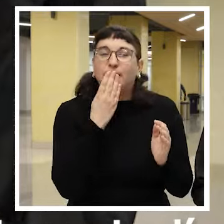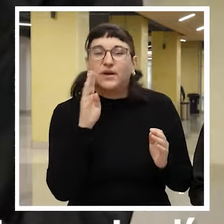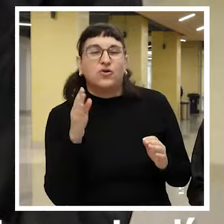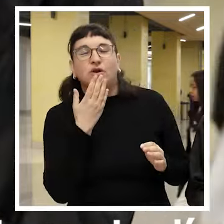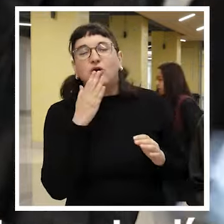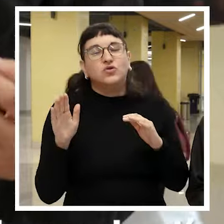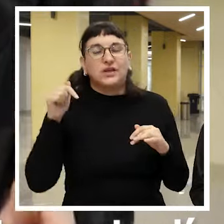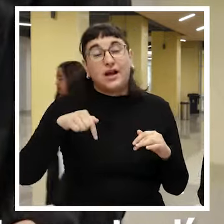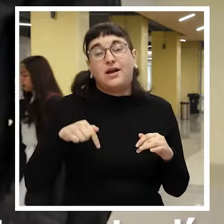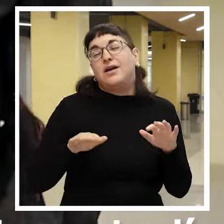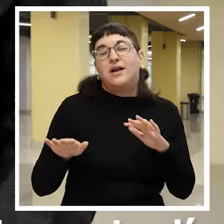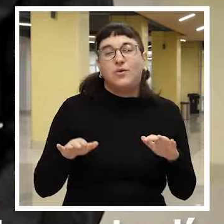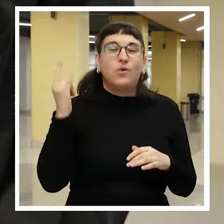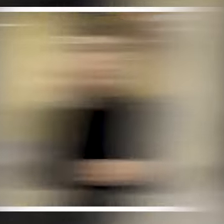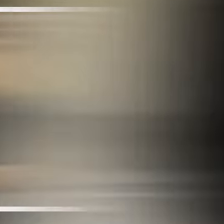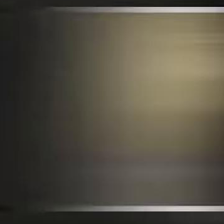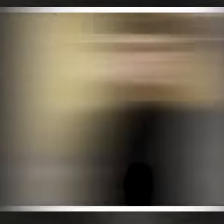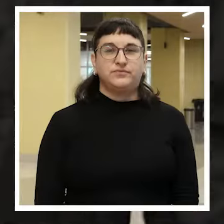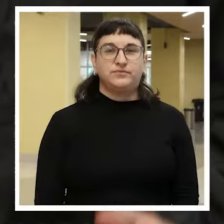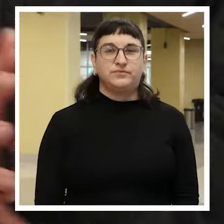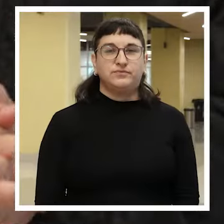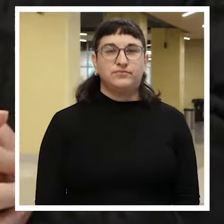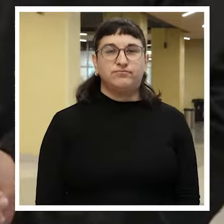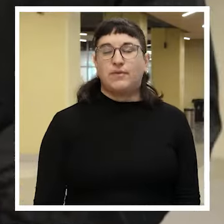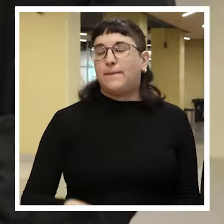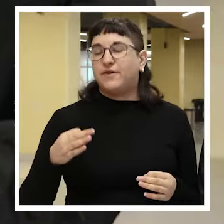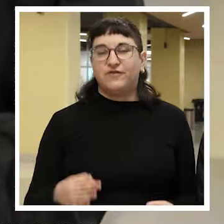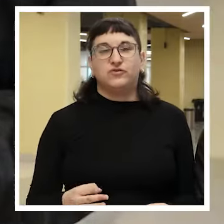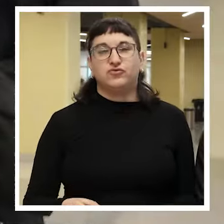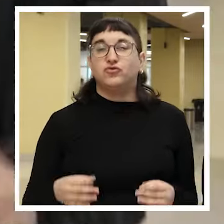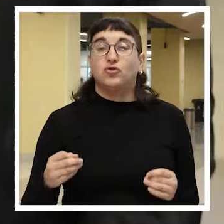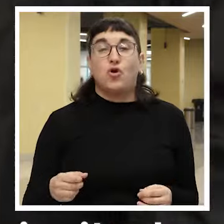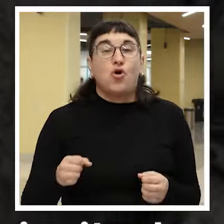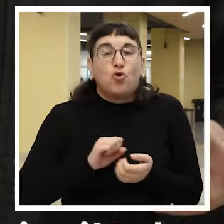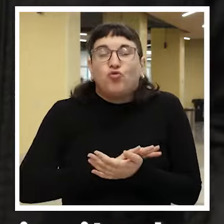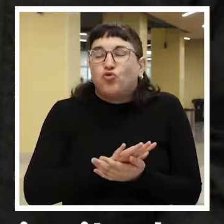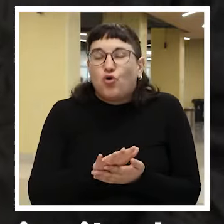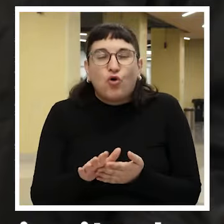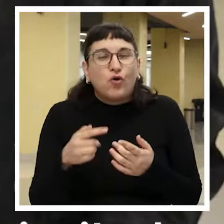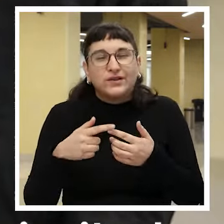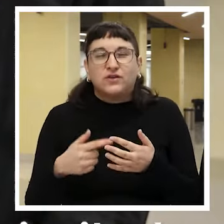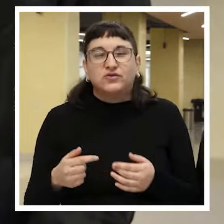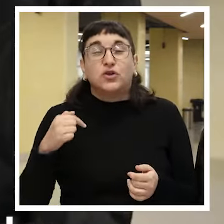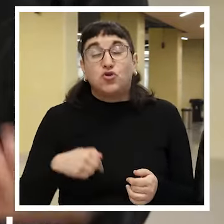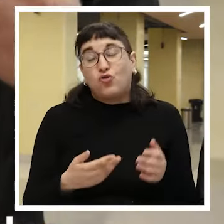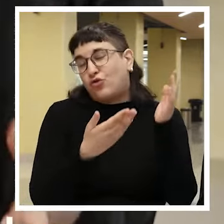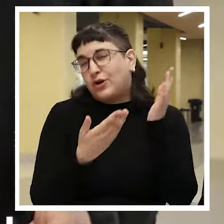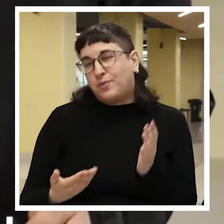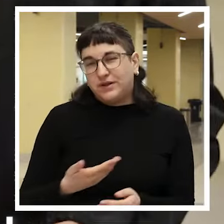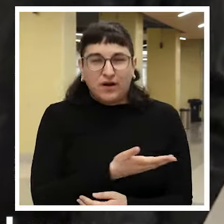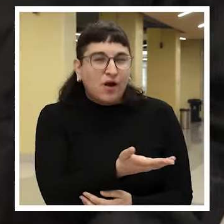cosas para mejorar nuestra estadía aquí en la universidad. Perfecto, entonces con estas cosas yo los quiero dejar invitados a